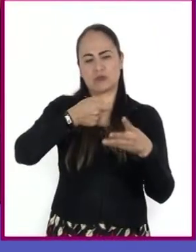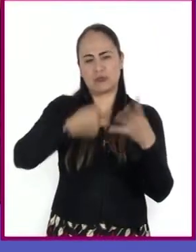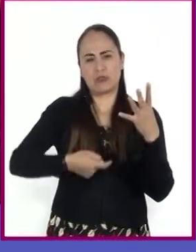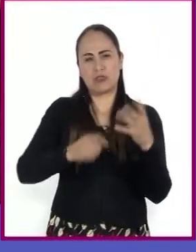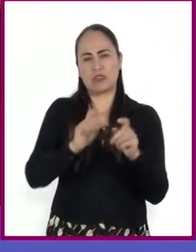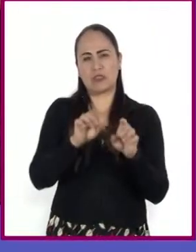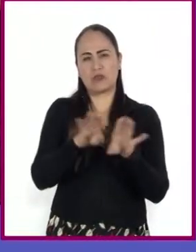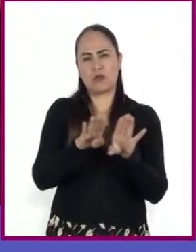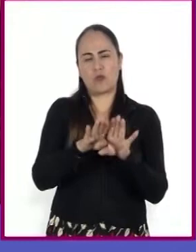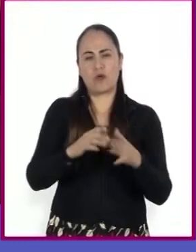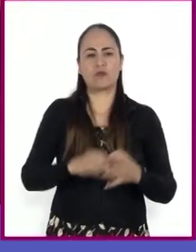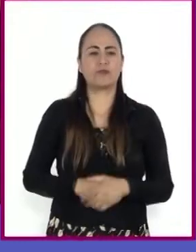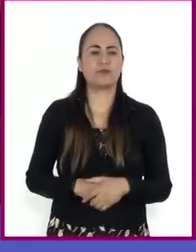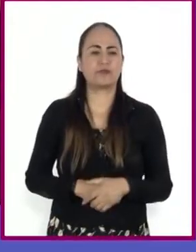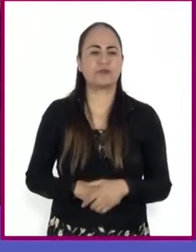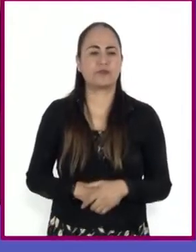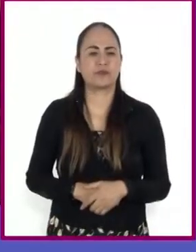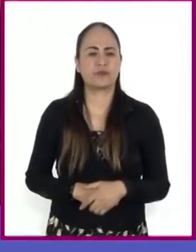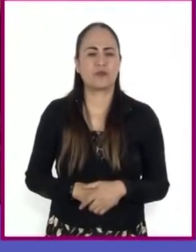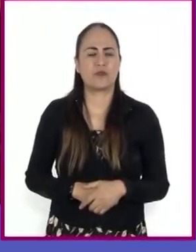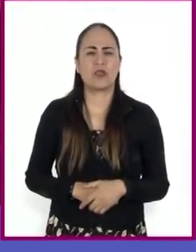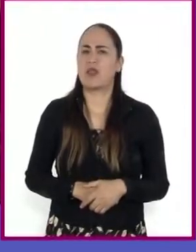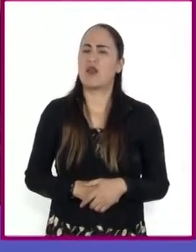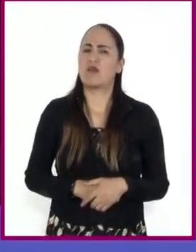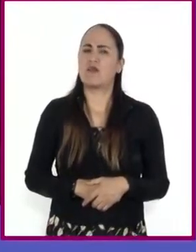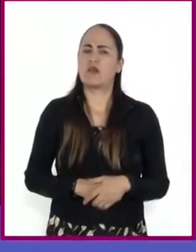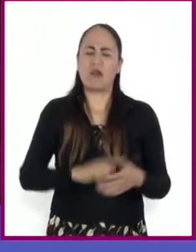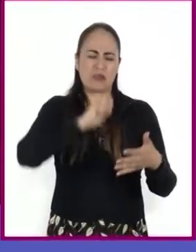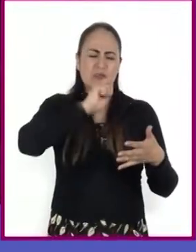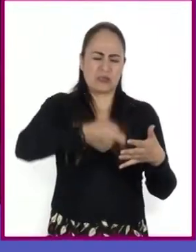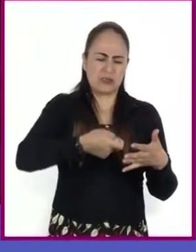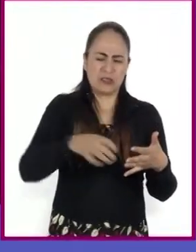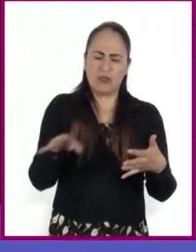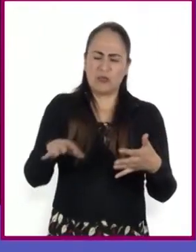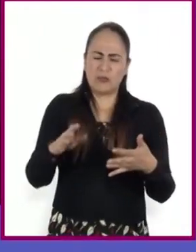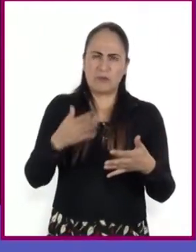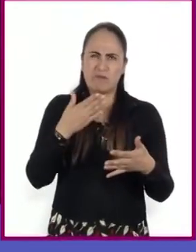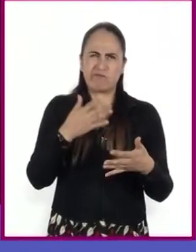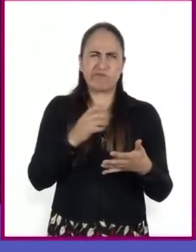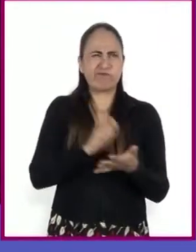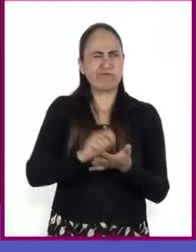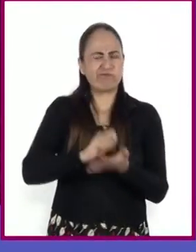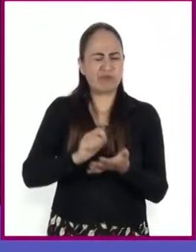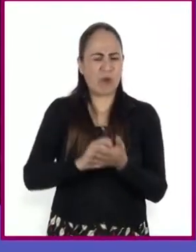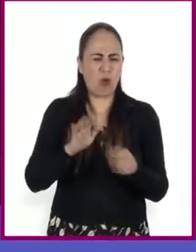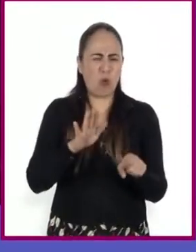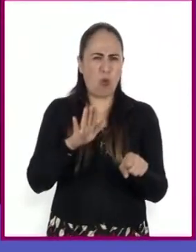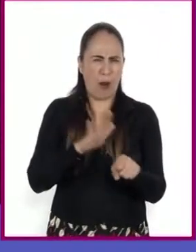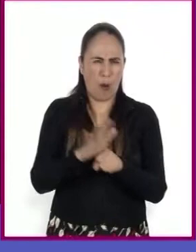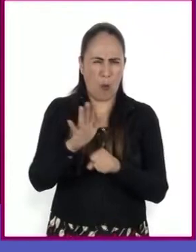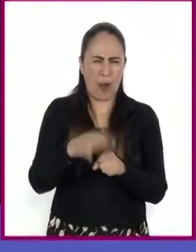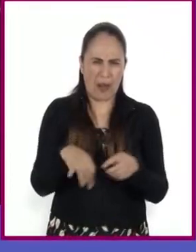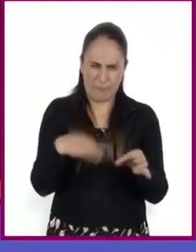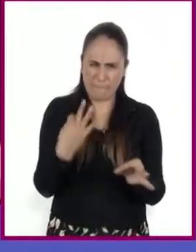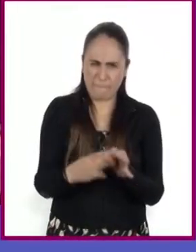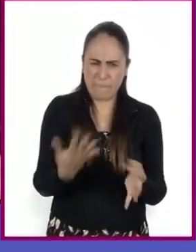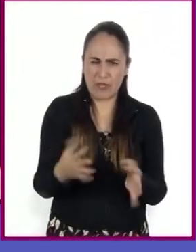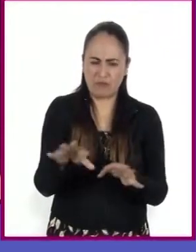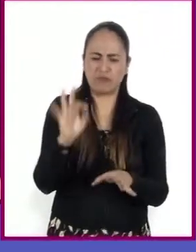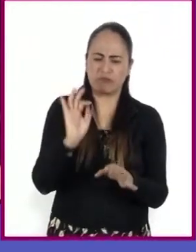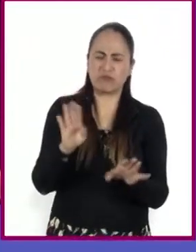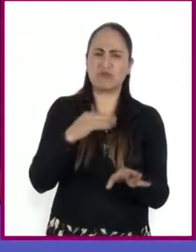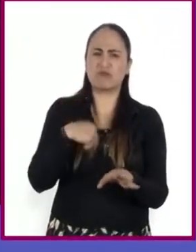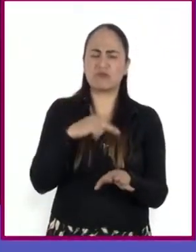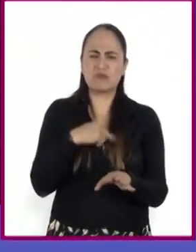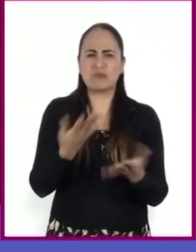¿Cómo se puede saber qué definición formular? Sí, lo que necesitamos para acompañar nuestro texto es indicar